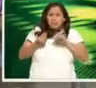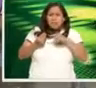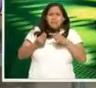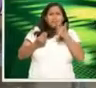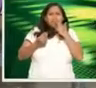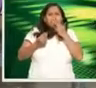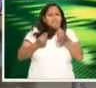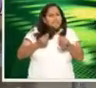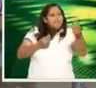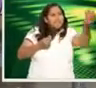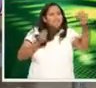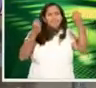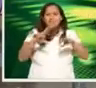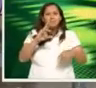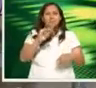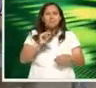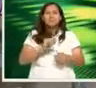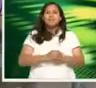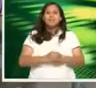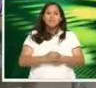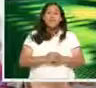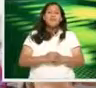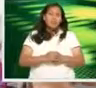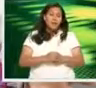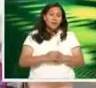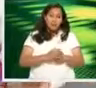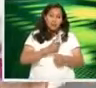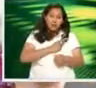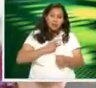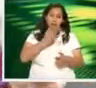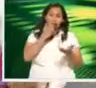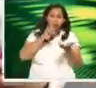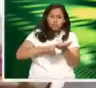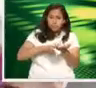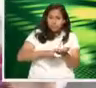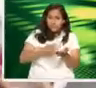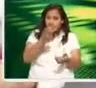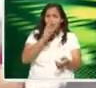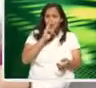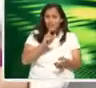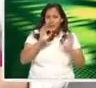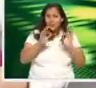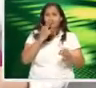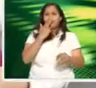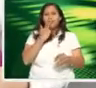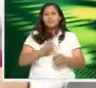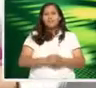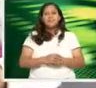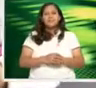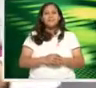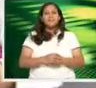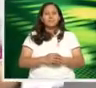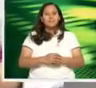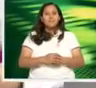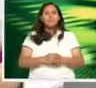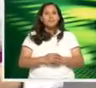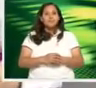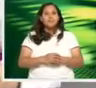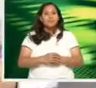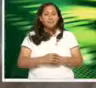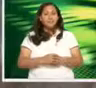que se tendría, ¿no?, que conservar, sobre todo valorar. Si lo valoras es la mejor manera de conservarlo. Maravilloso, de verdad. Pues un